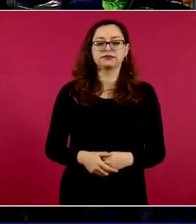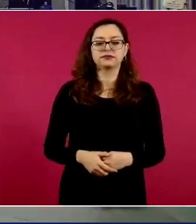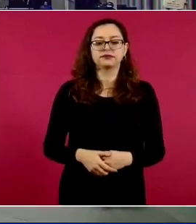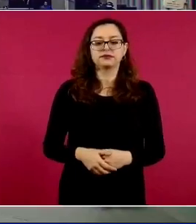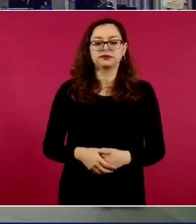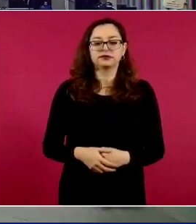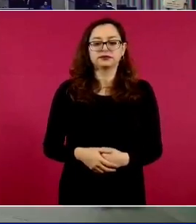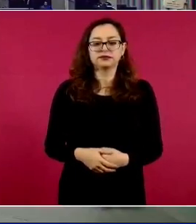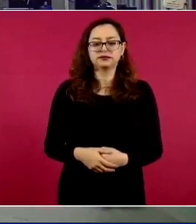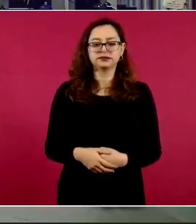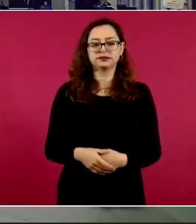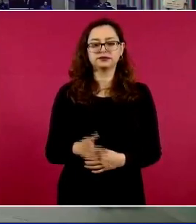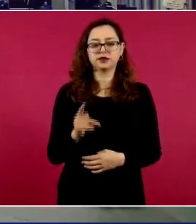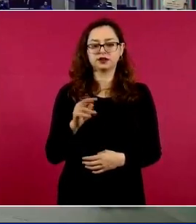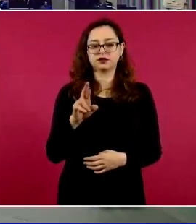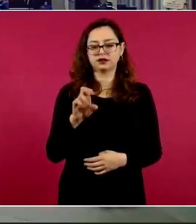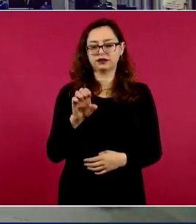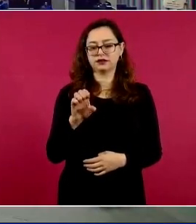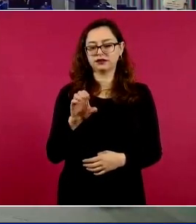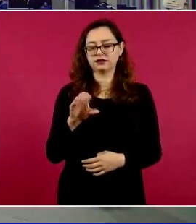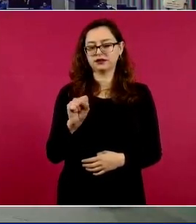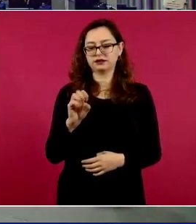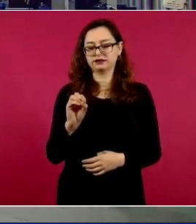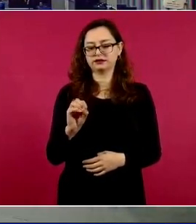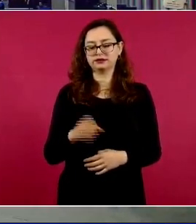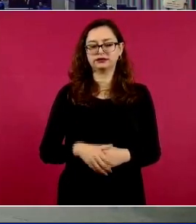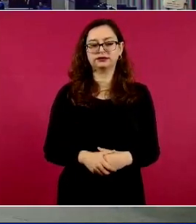terminamos con proceso.